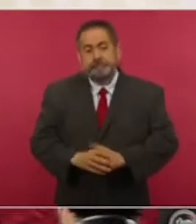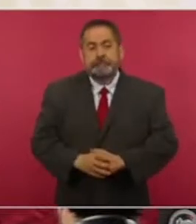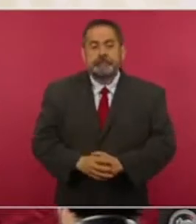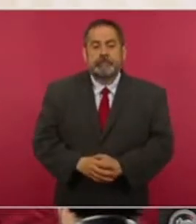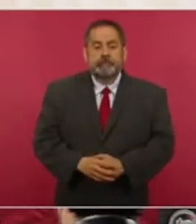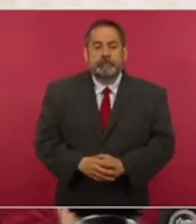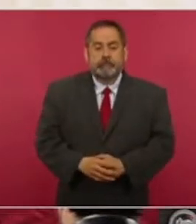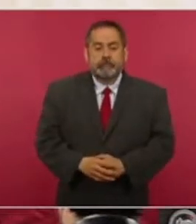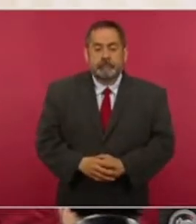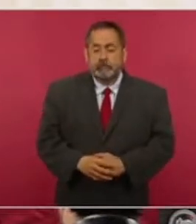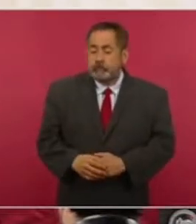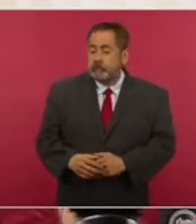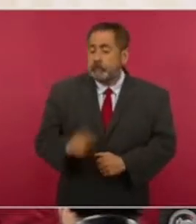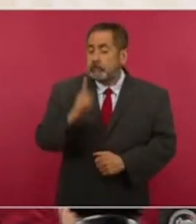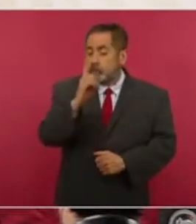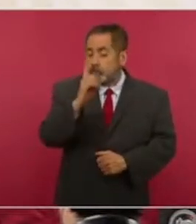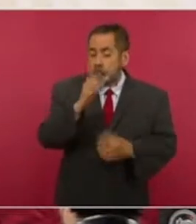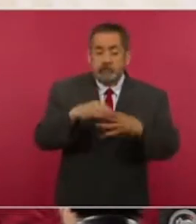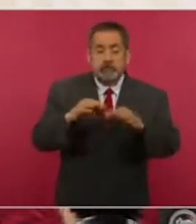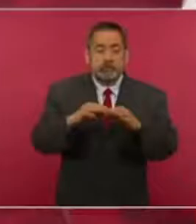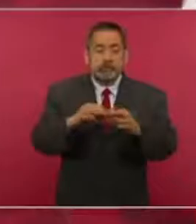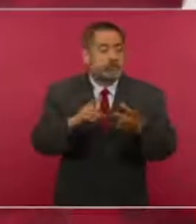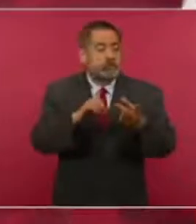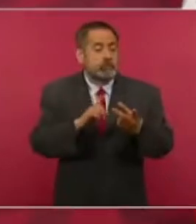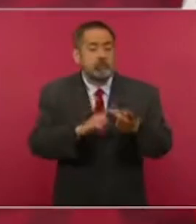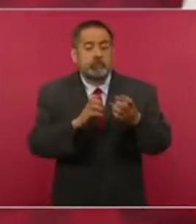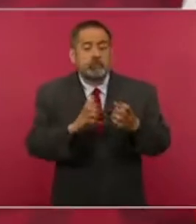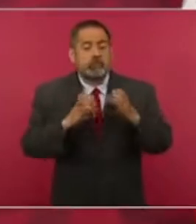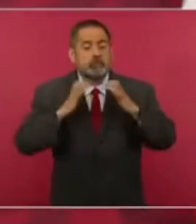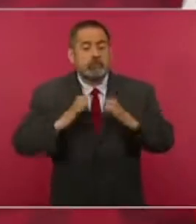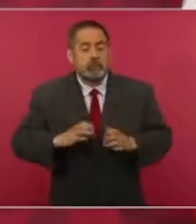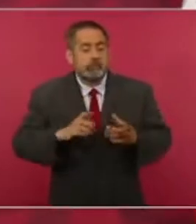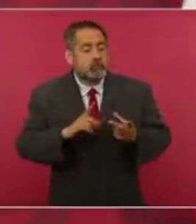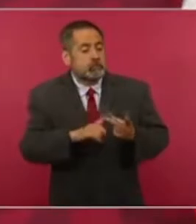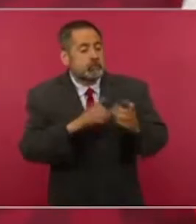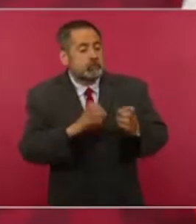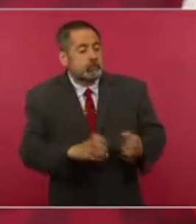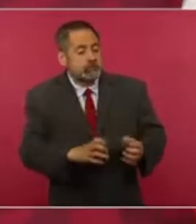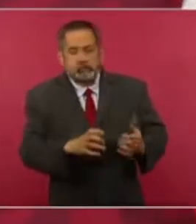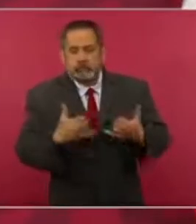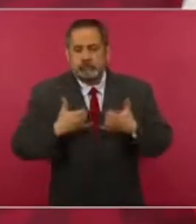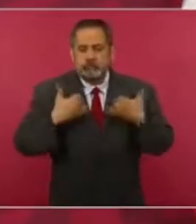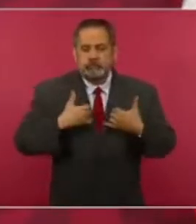Lo más importante de todo, saber dónde están los jóvenes.